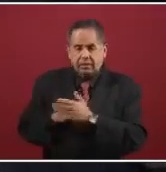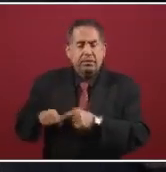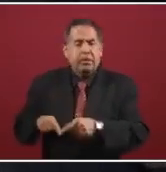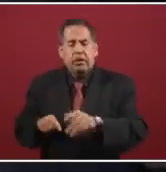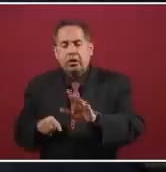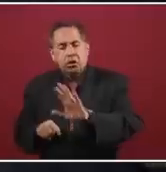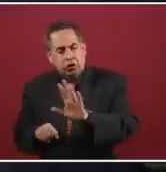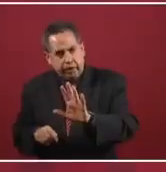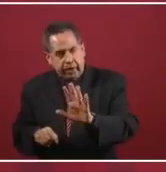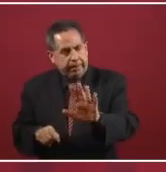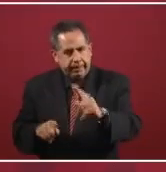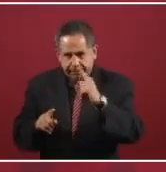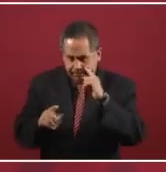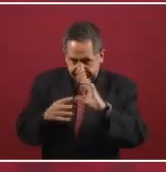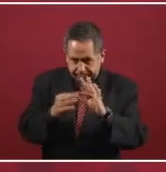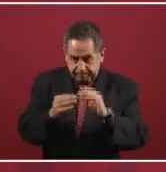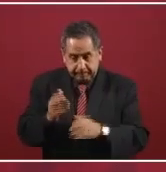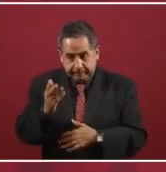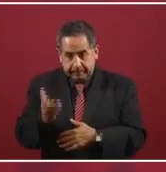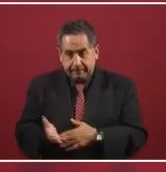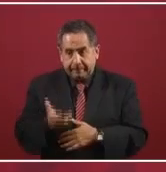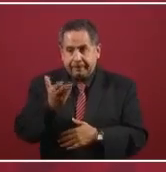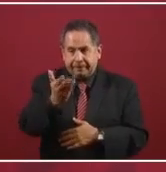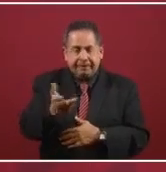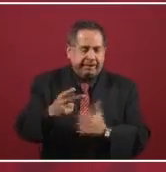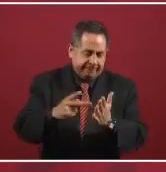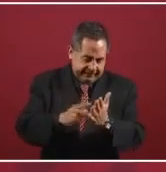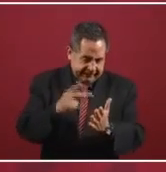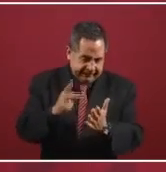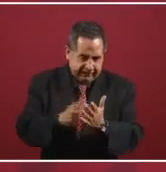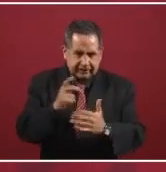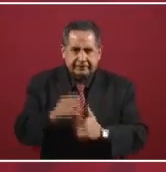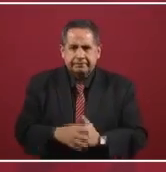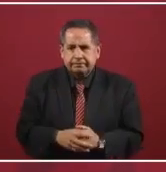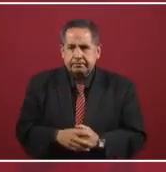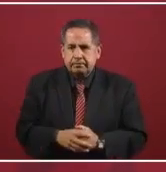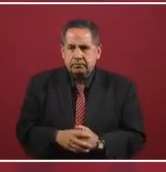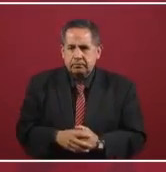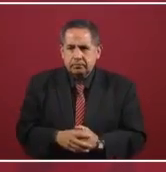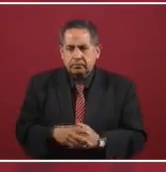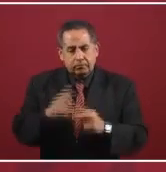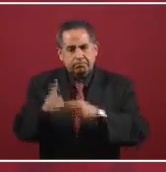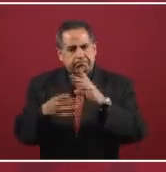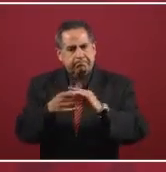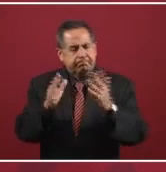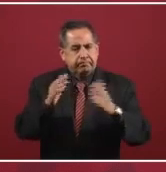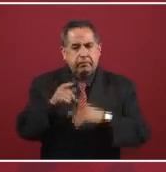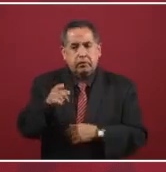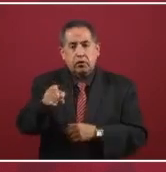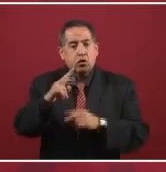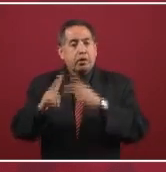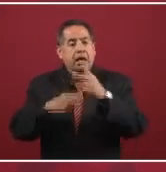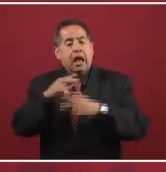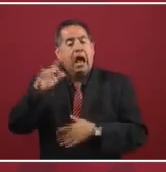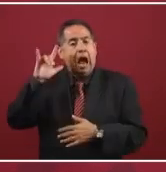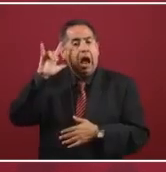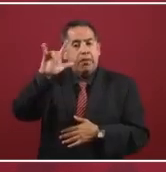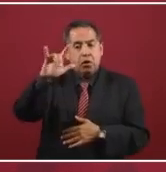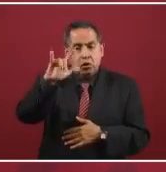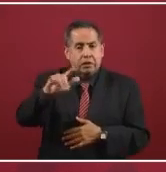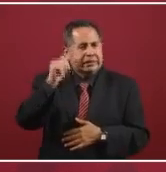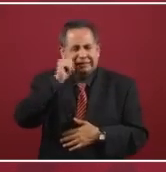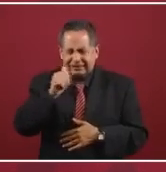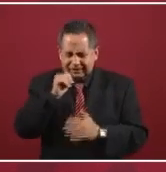Pidiendo a las personas, y esto sucede, te voy a poner un símil. Tú vas en un avión y siempre tienes